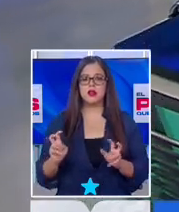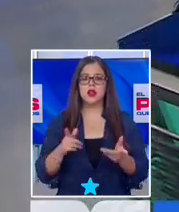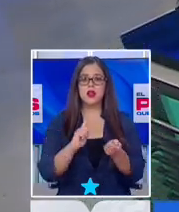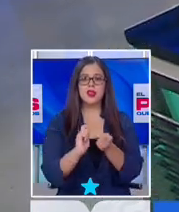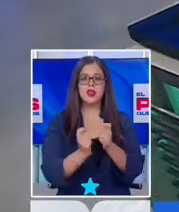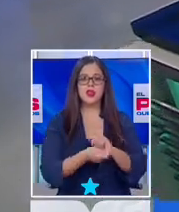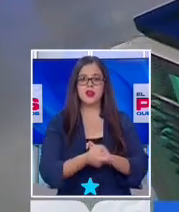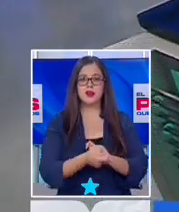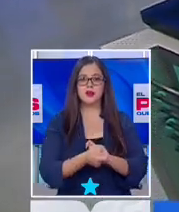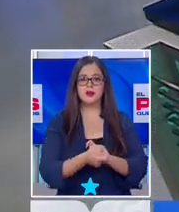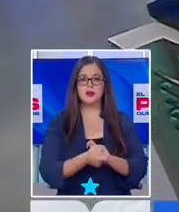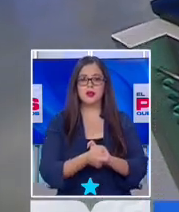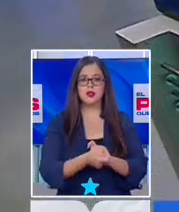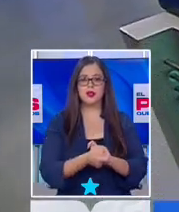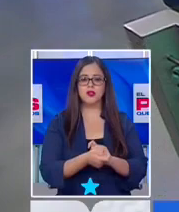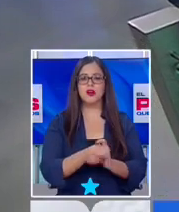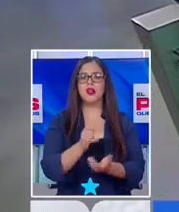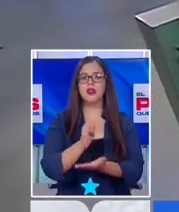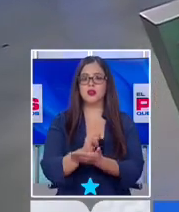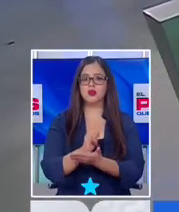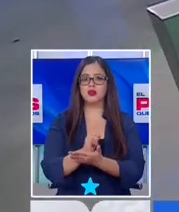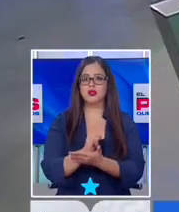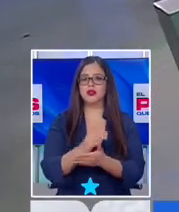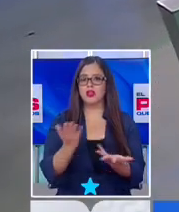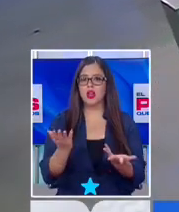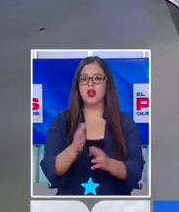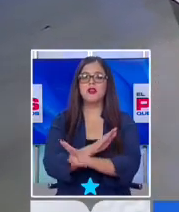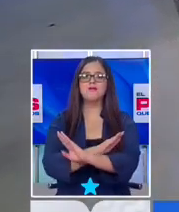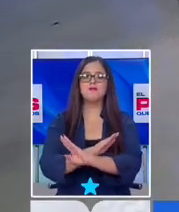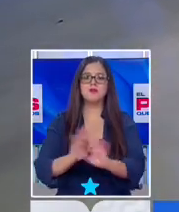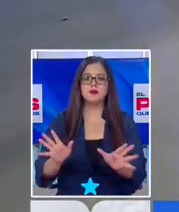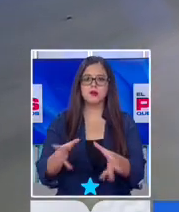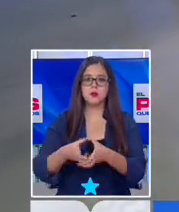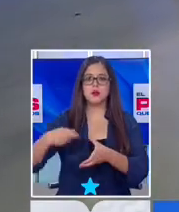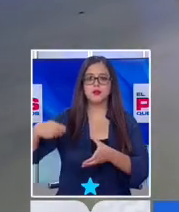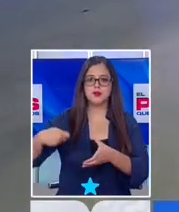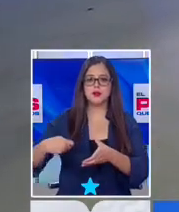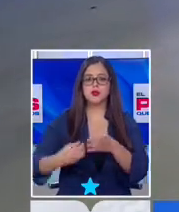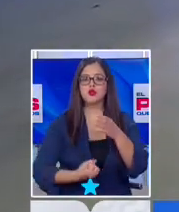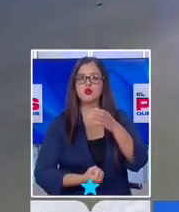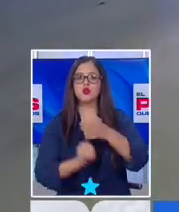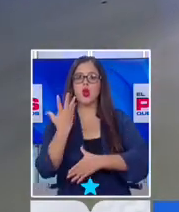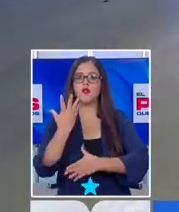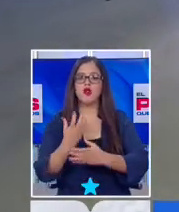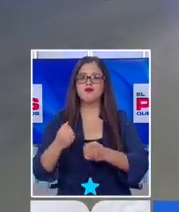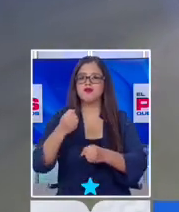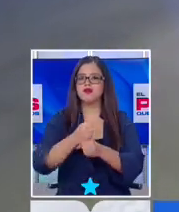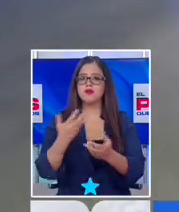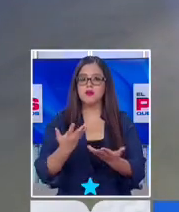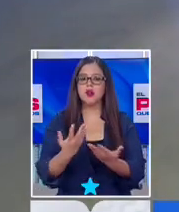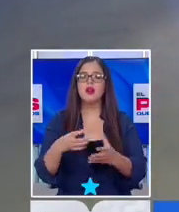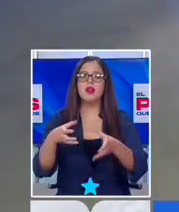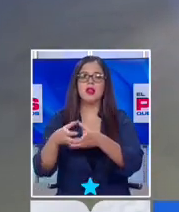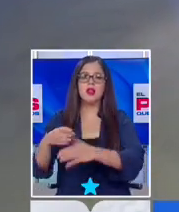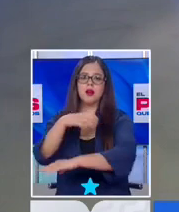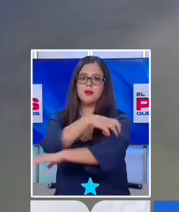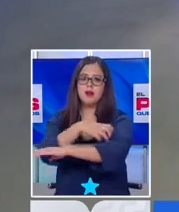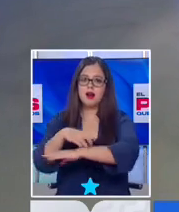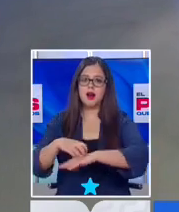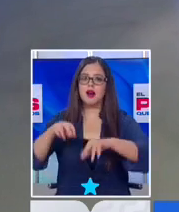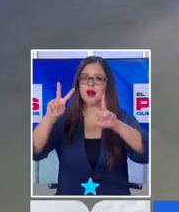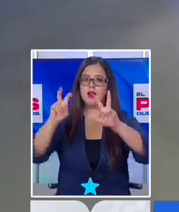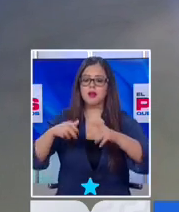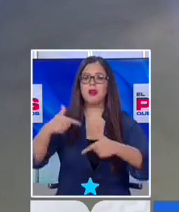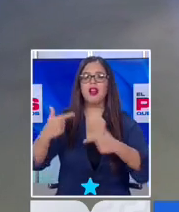a la institucionalidad es el fin del senado la llegada de la cámara a las regiones y todo lo que conllevó también esta discusión